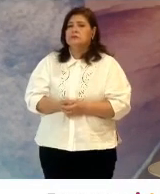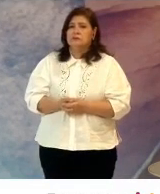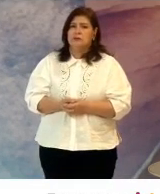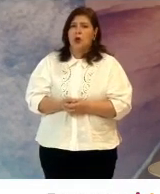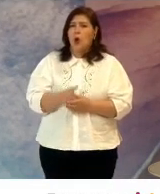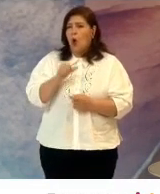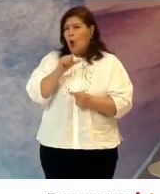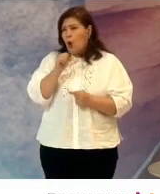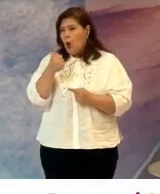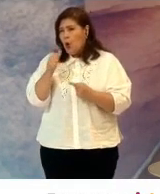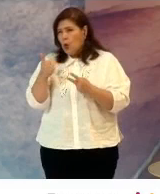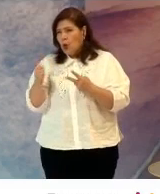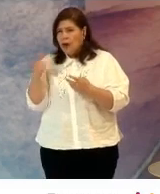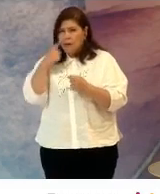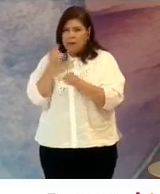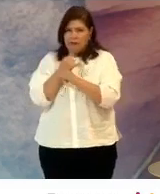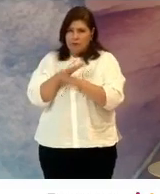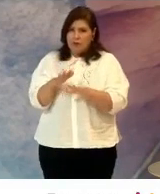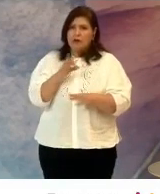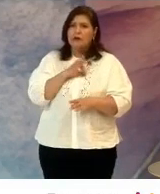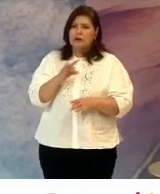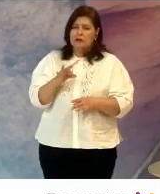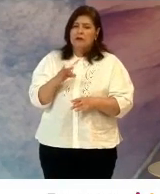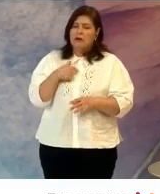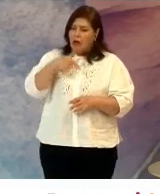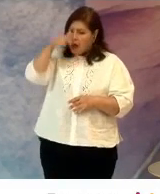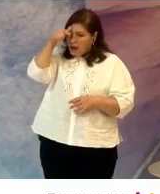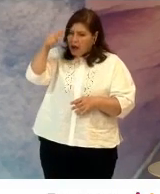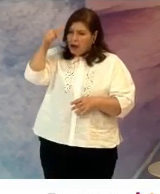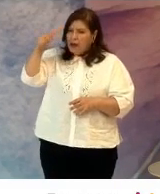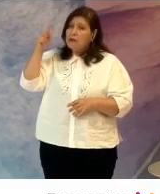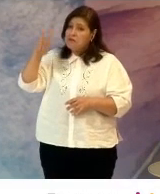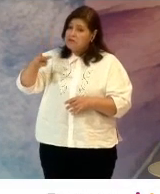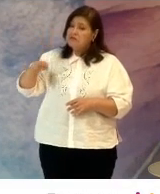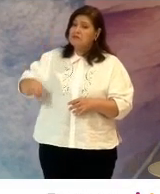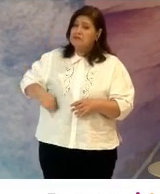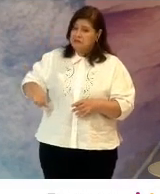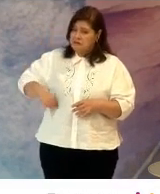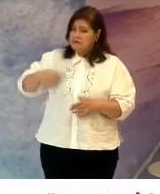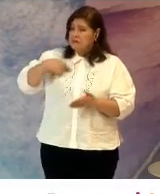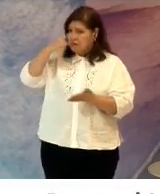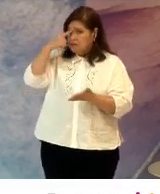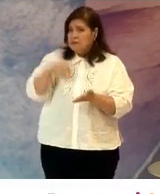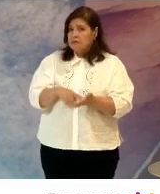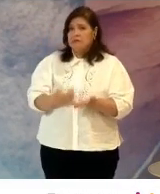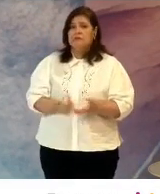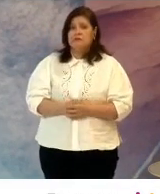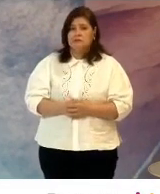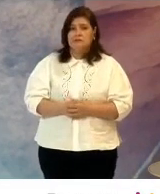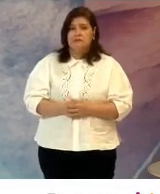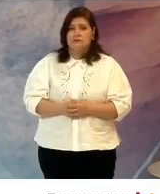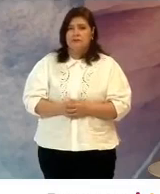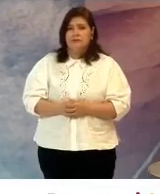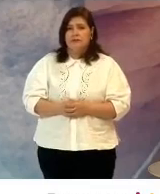otros datos que pienso que son muy interesantes. Y